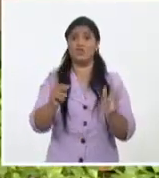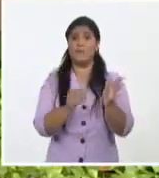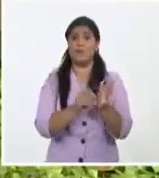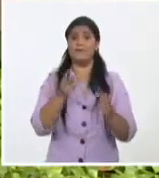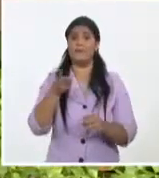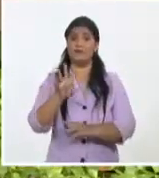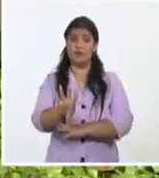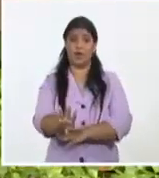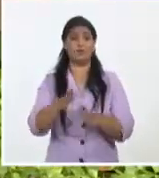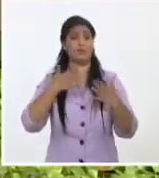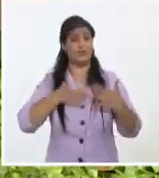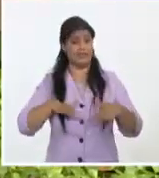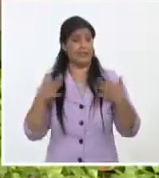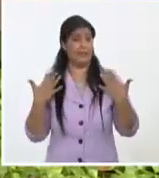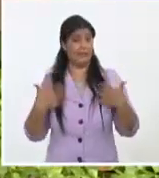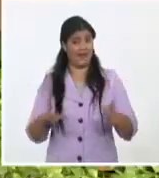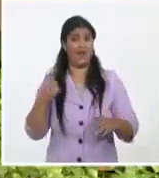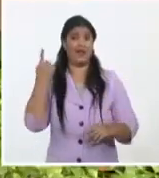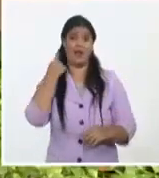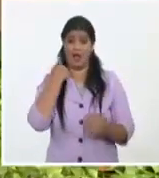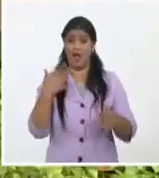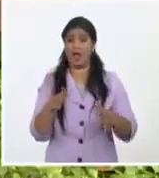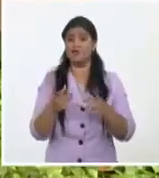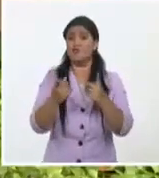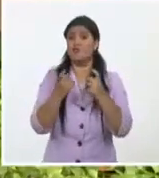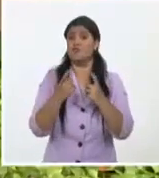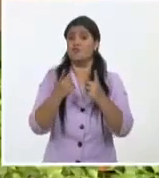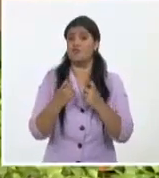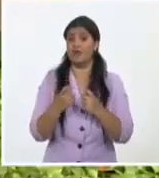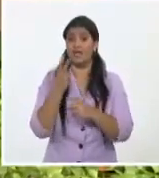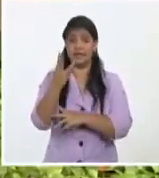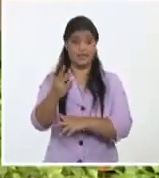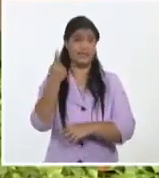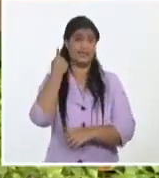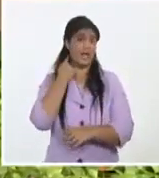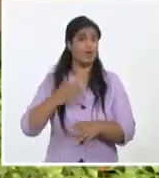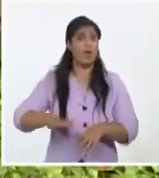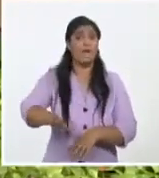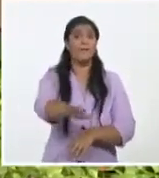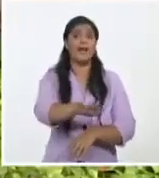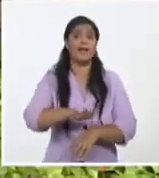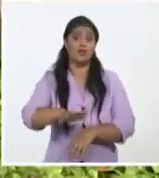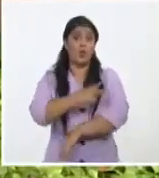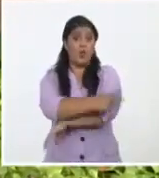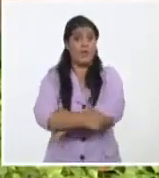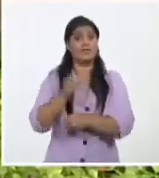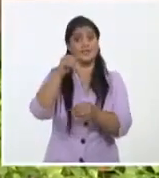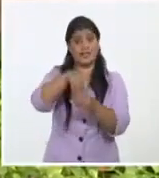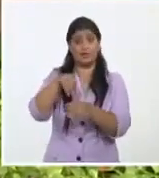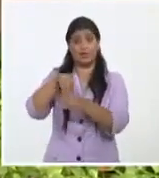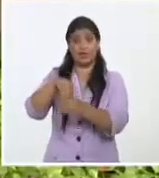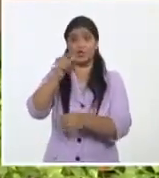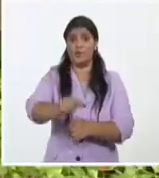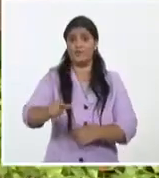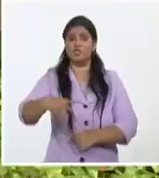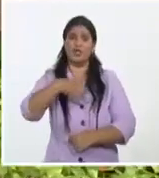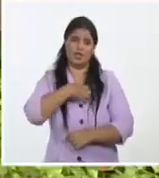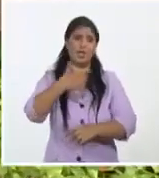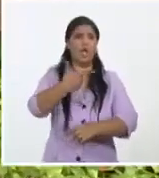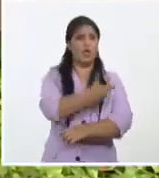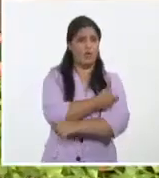este tema de la distribución desigual de las vacunas usted le suma la escasez de ingredientes y equipos para la fabricación